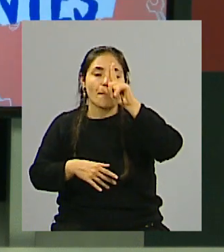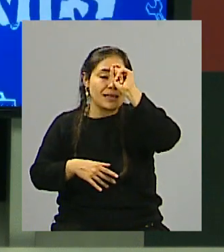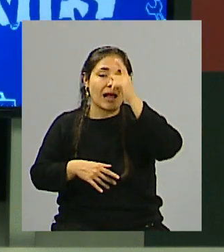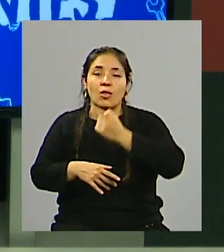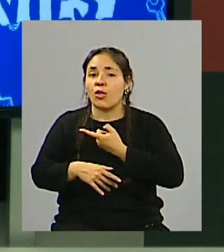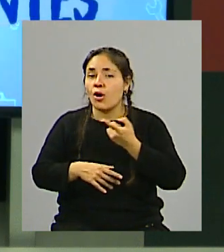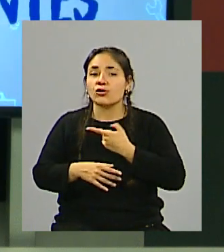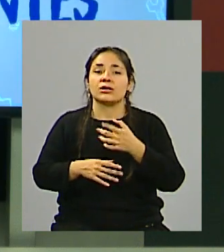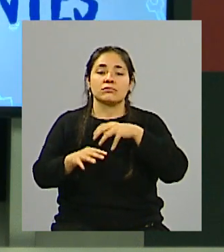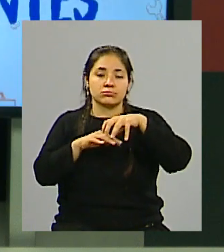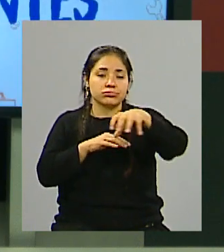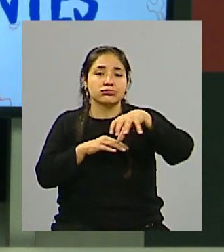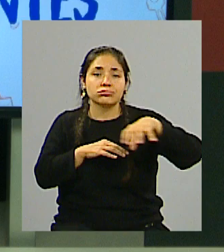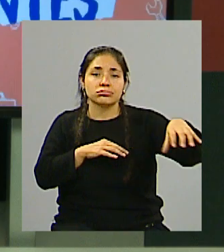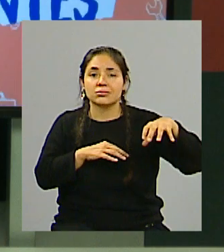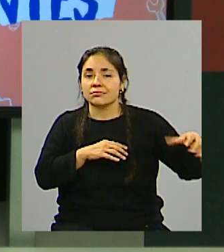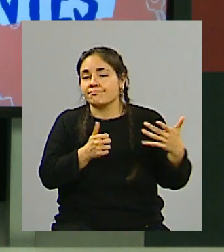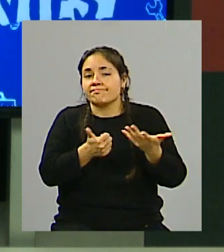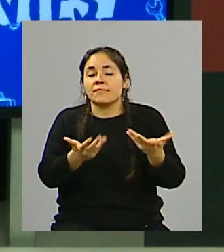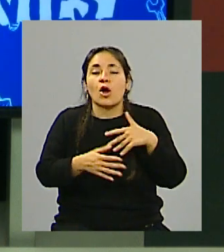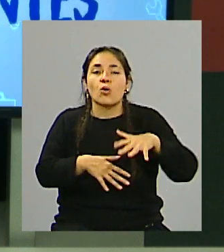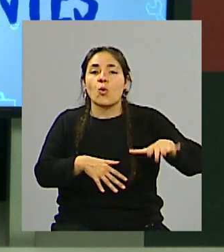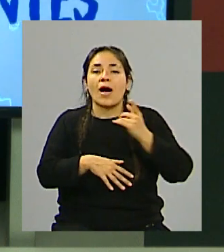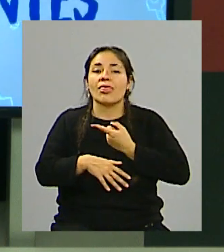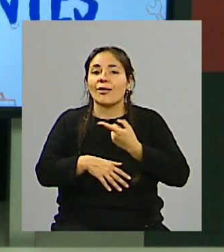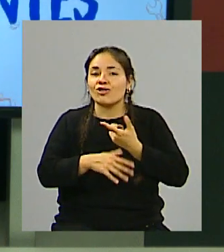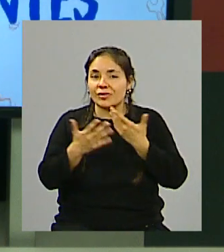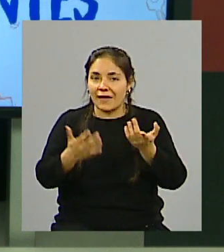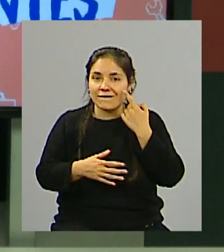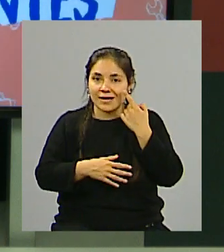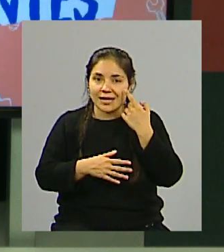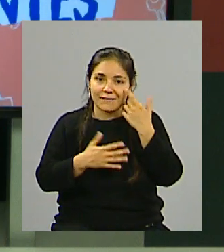qué departamento, no sé, de qué lugar de residencia